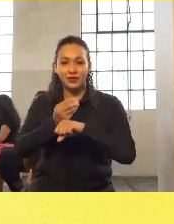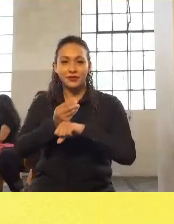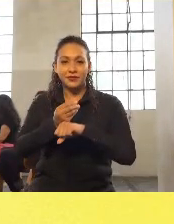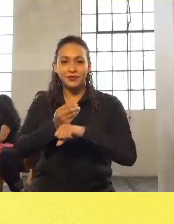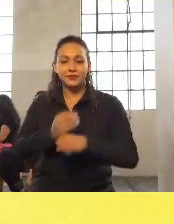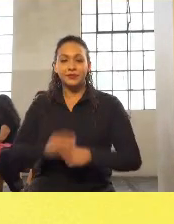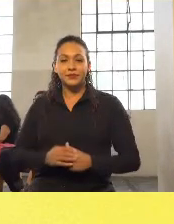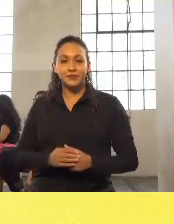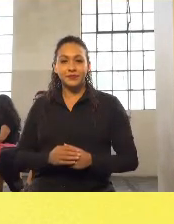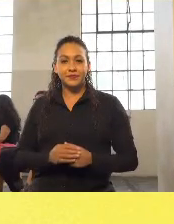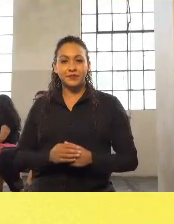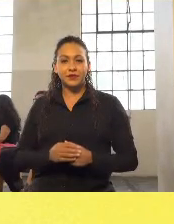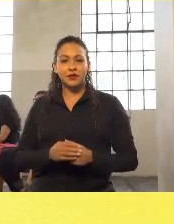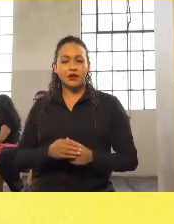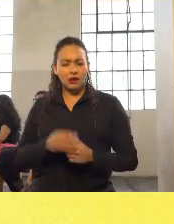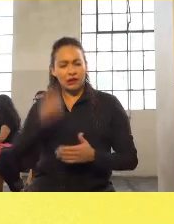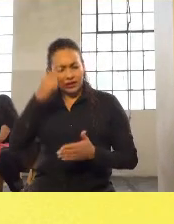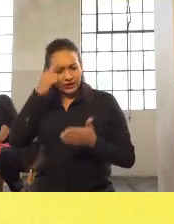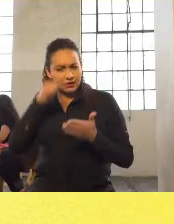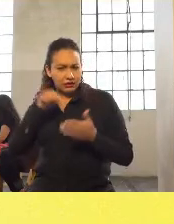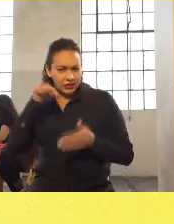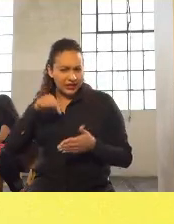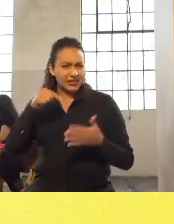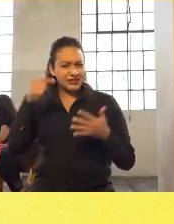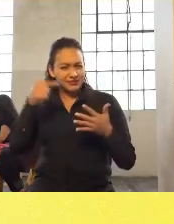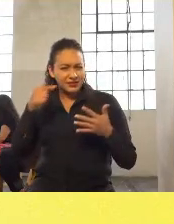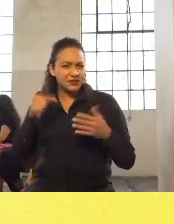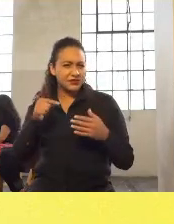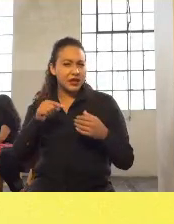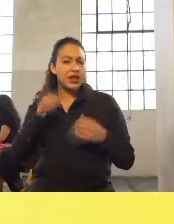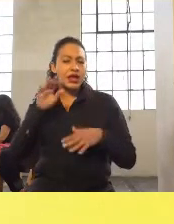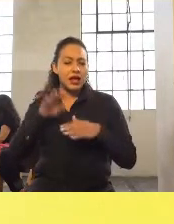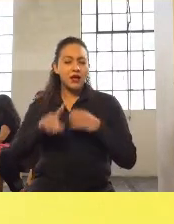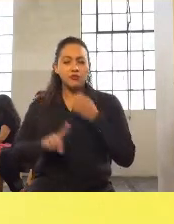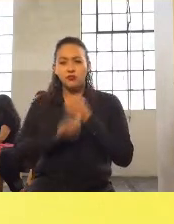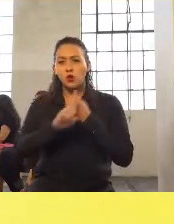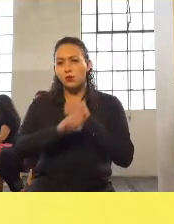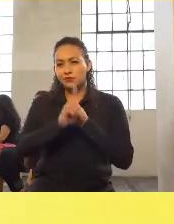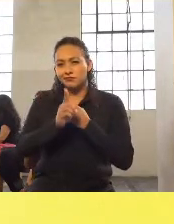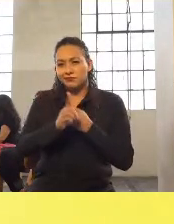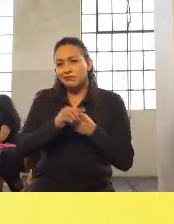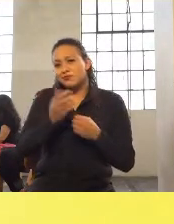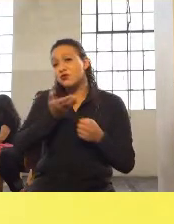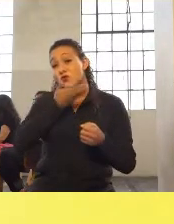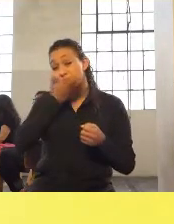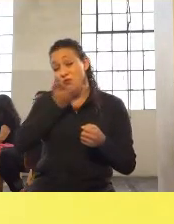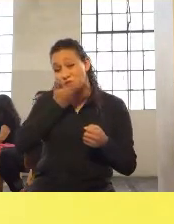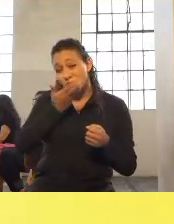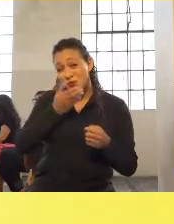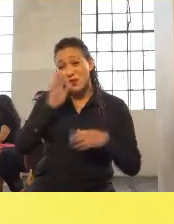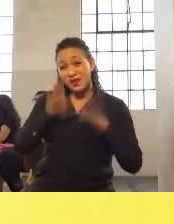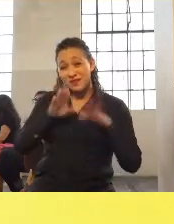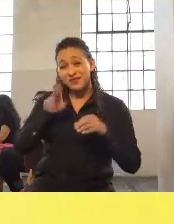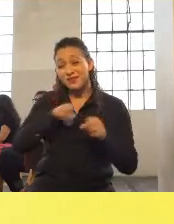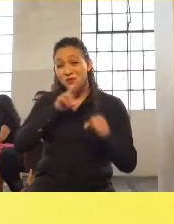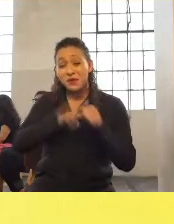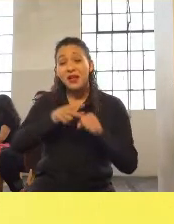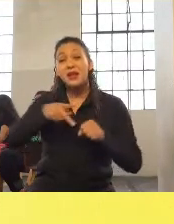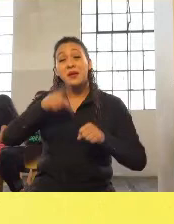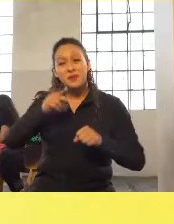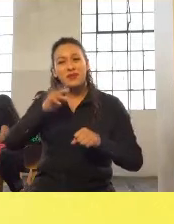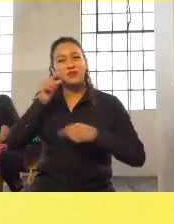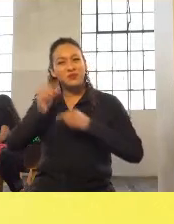¿no? Entonces, creo que esos elementos son comunes para nuestros proyectos propios